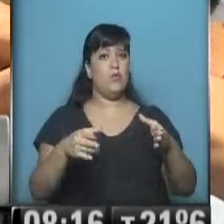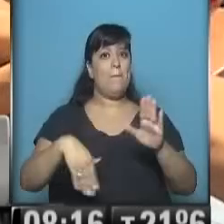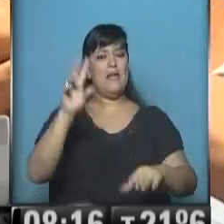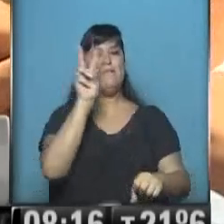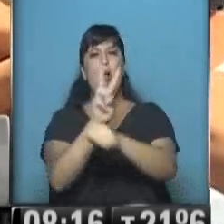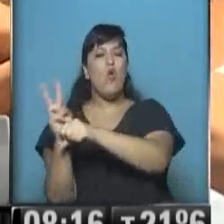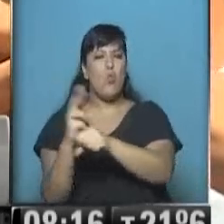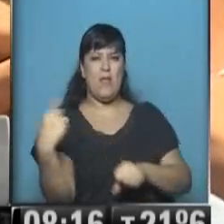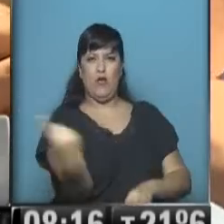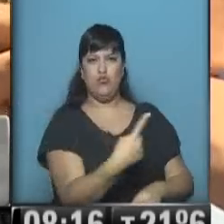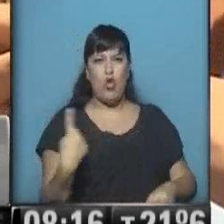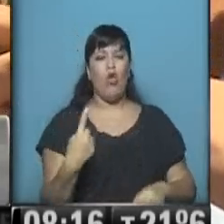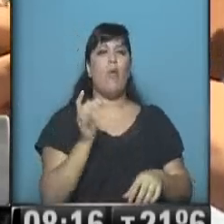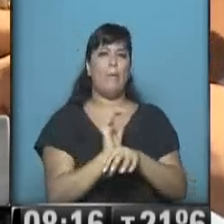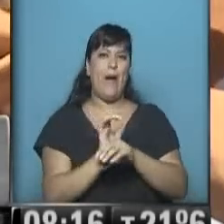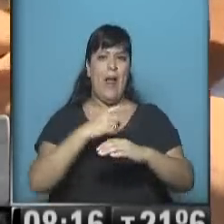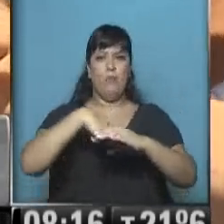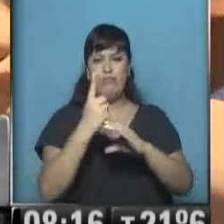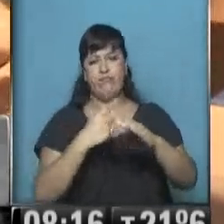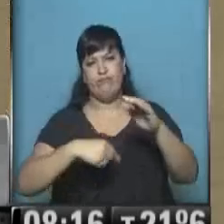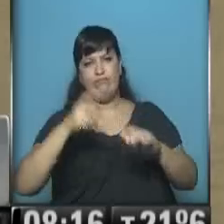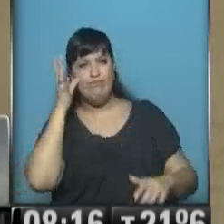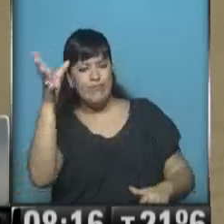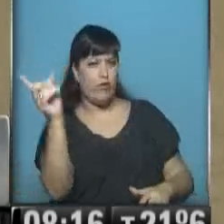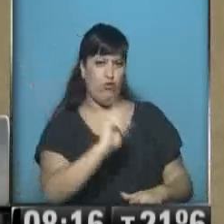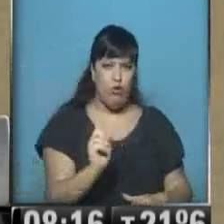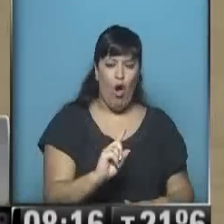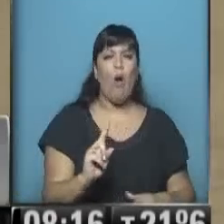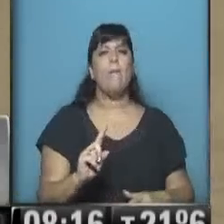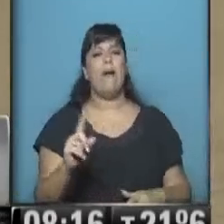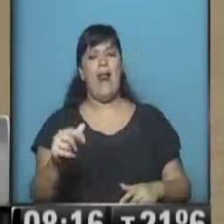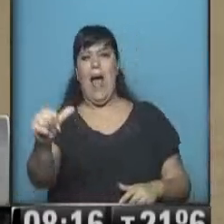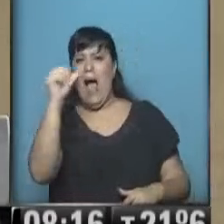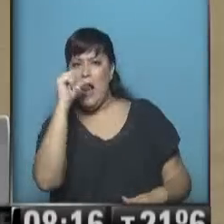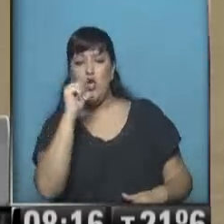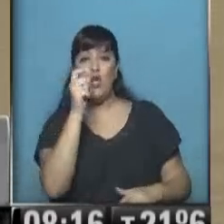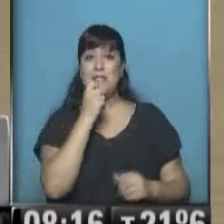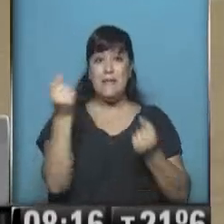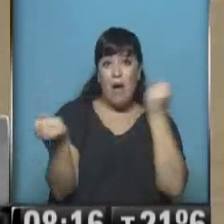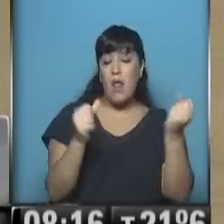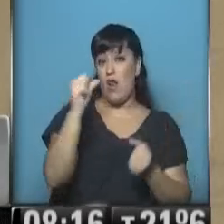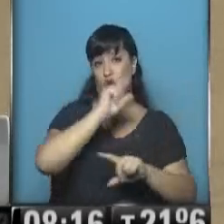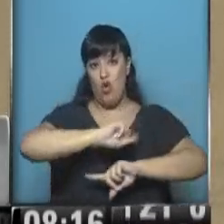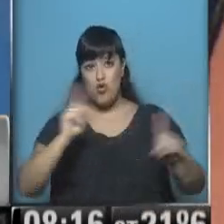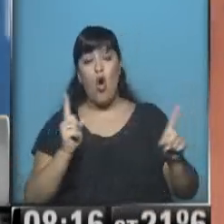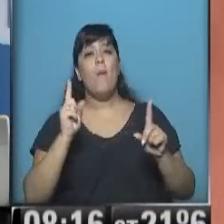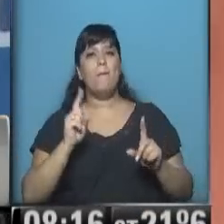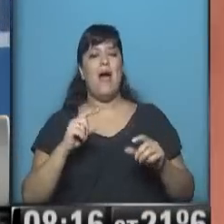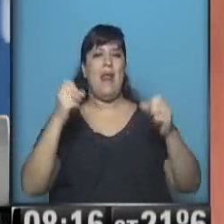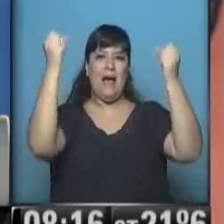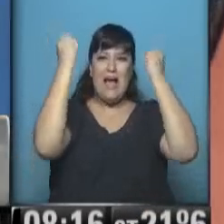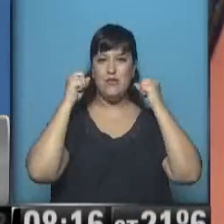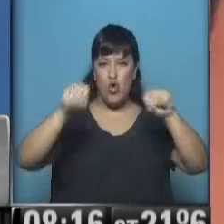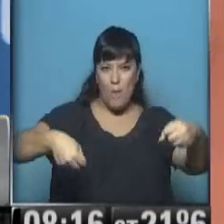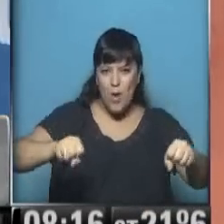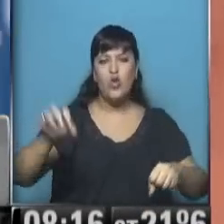cuidarnos, para que no se excedan a los límites de velocidad permitida, para que no se consuma alcohol si se va a manejar, para que utilicen el casco, para que utilicen